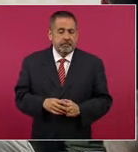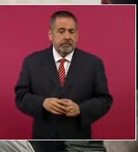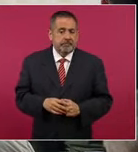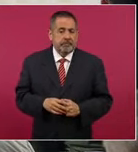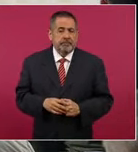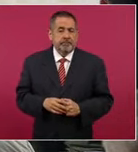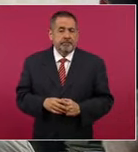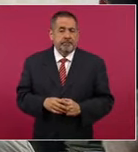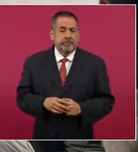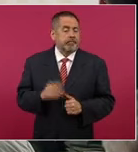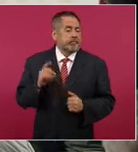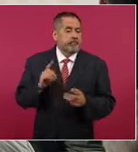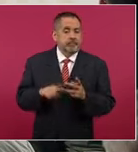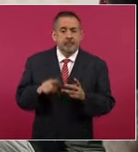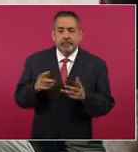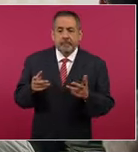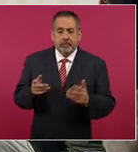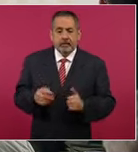de